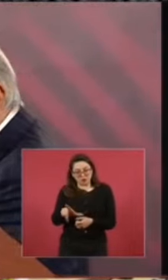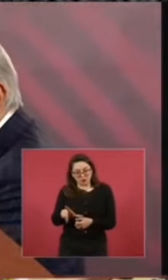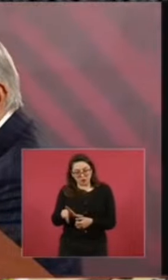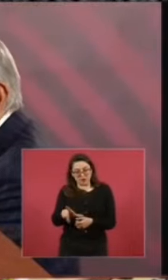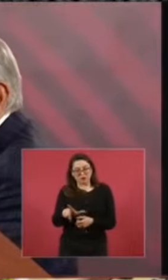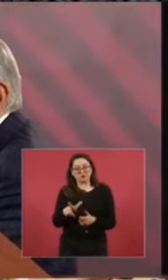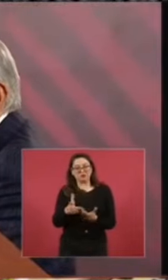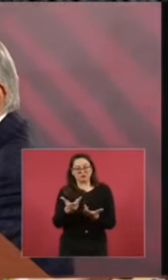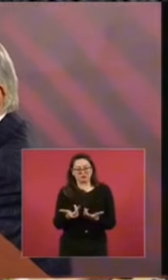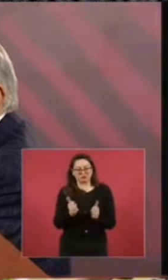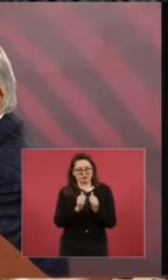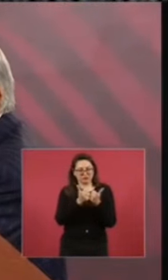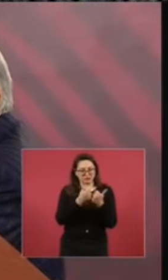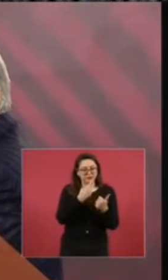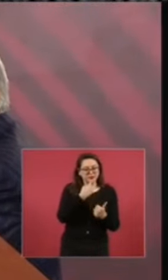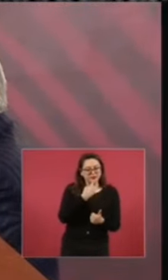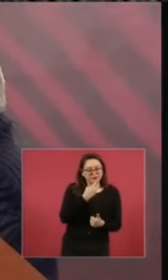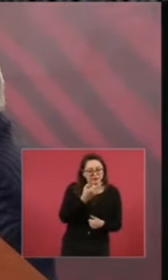tiene su origen también